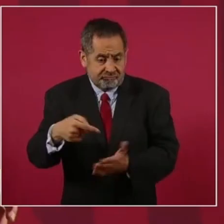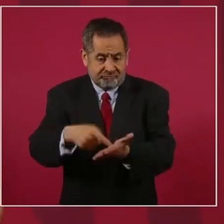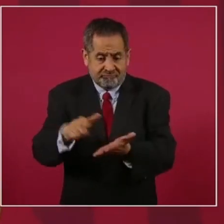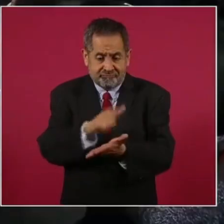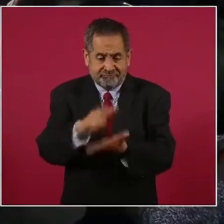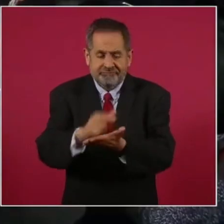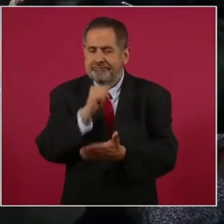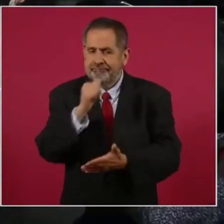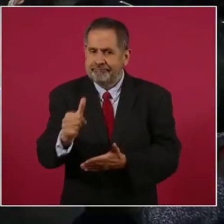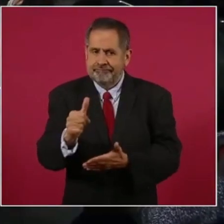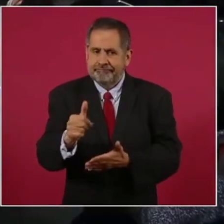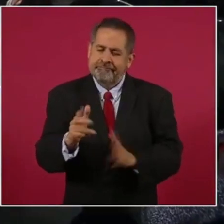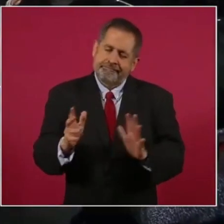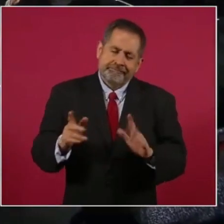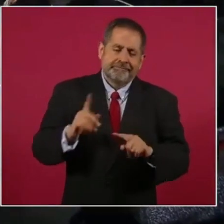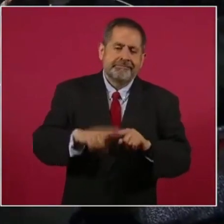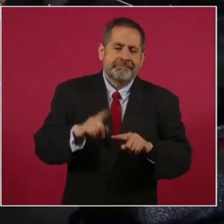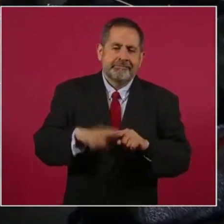porque la política